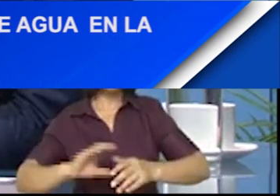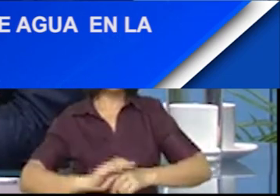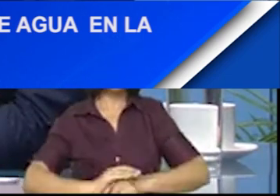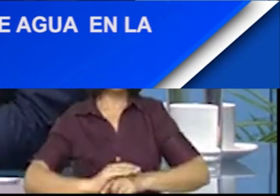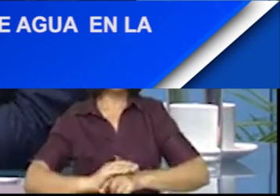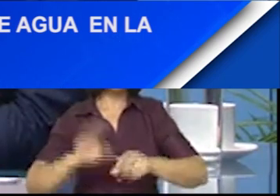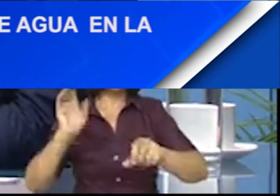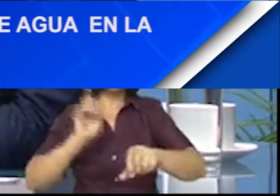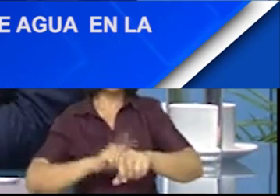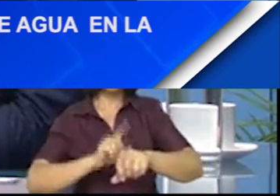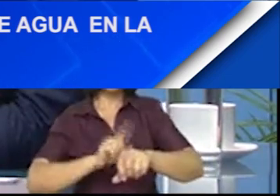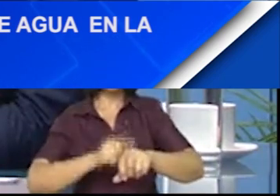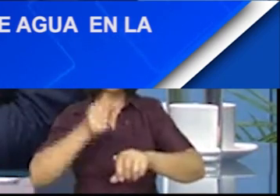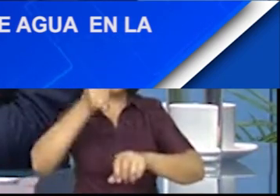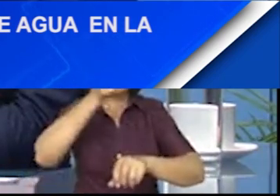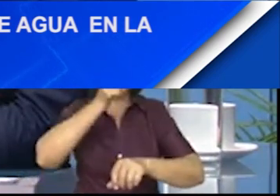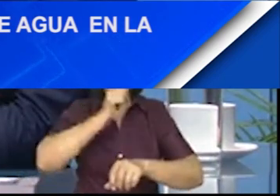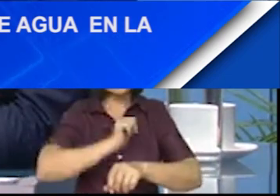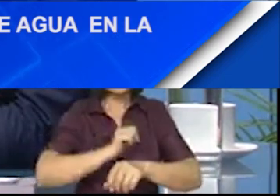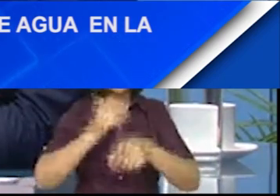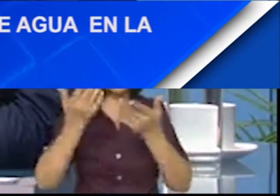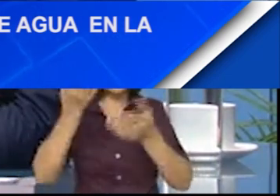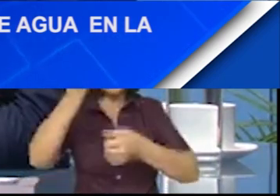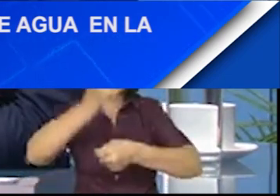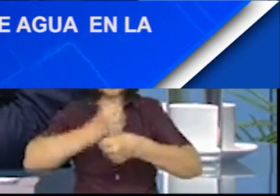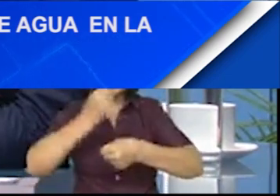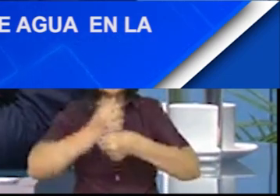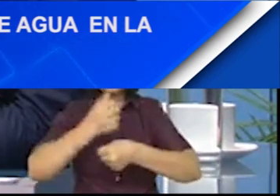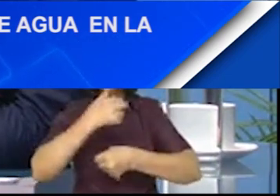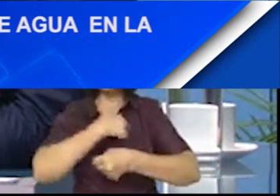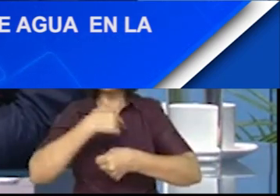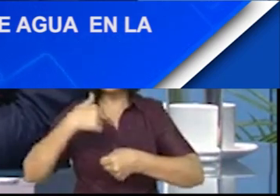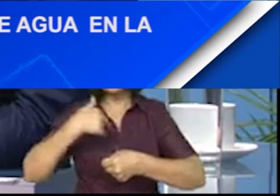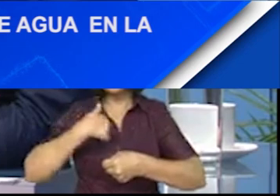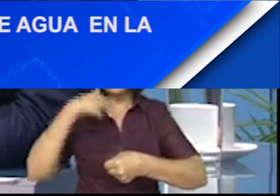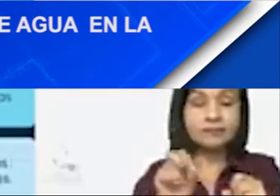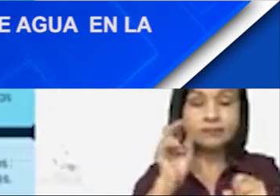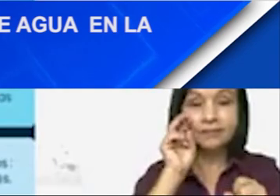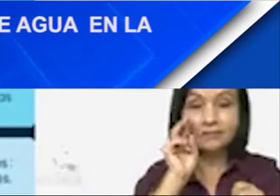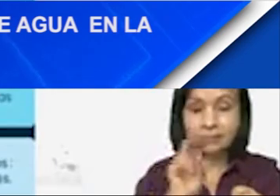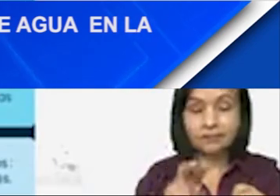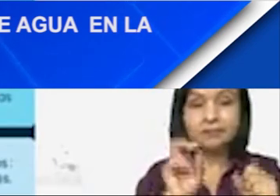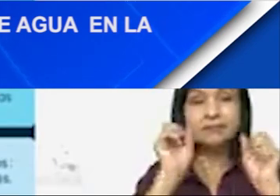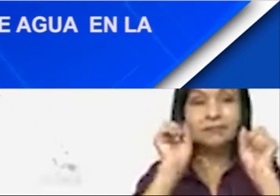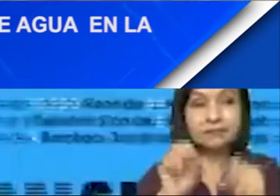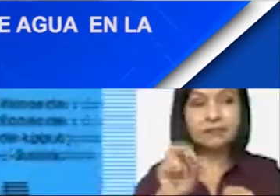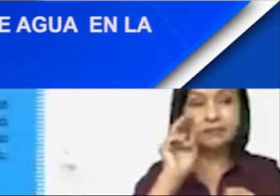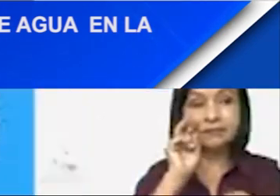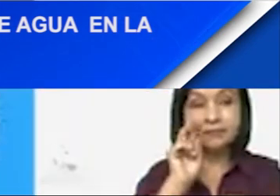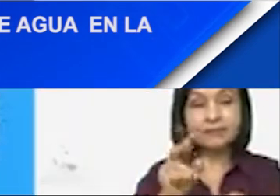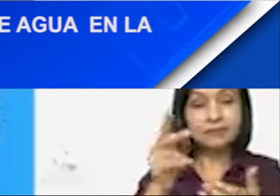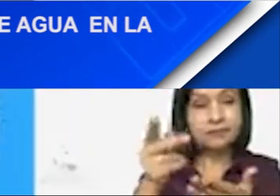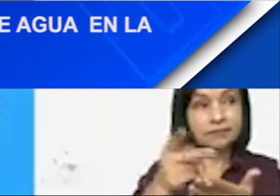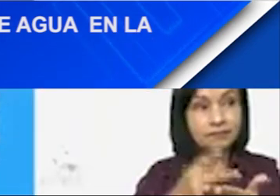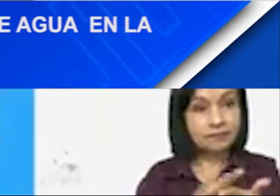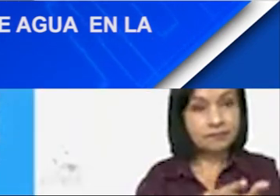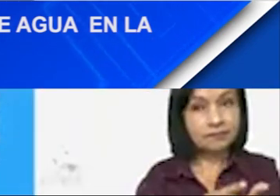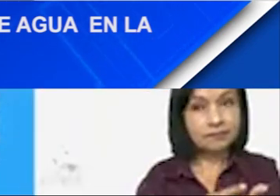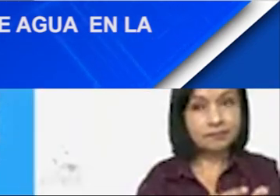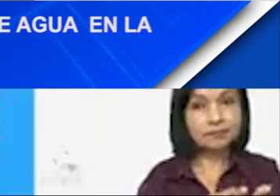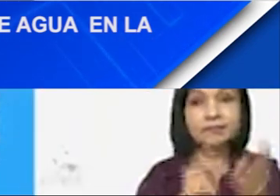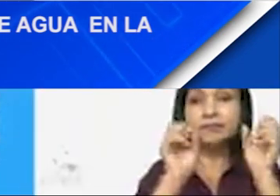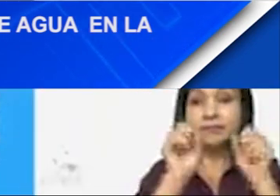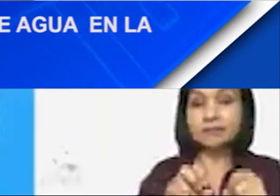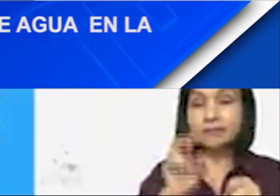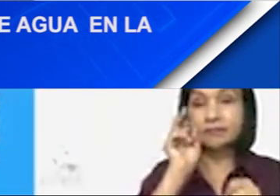el horario de abastecimiento. Entonces, ese es un Claro. trabajo que tenemos. Este año el presupuesto general de la República, la Asamblea Nacional, nos